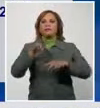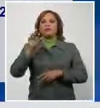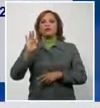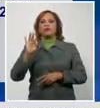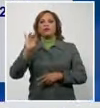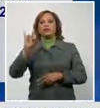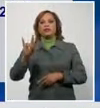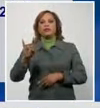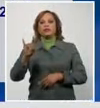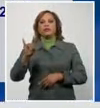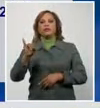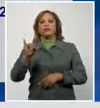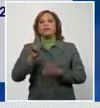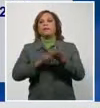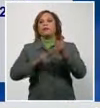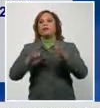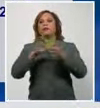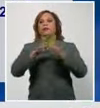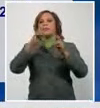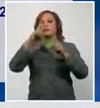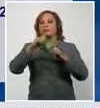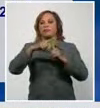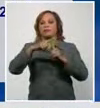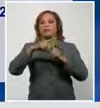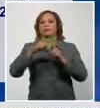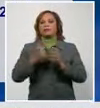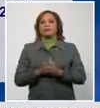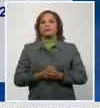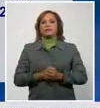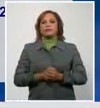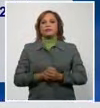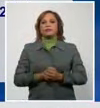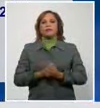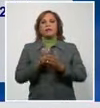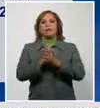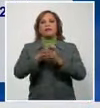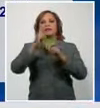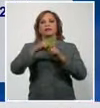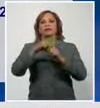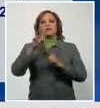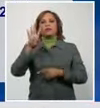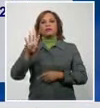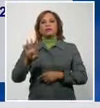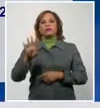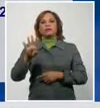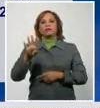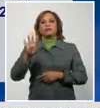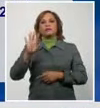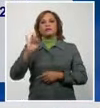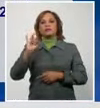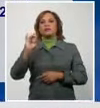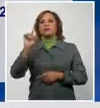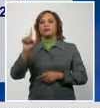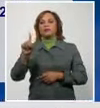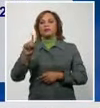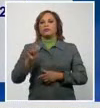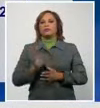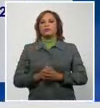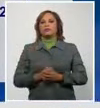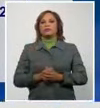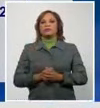89 a la provincia de Guantánamo, Matanzas 471,